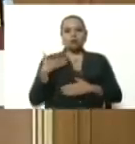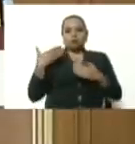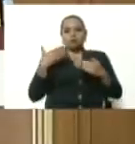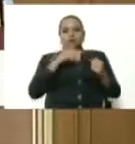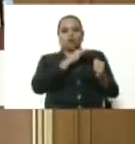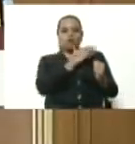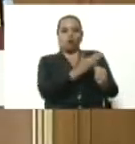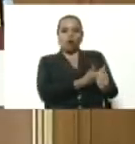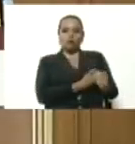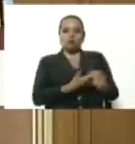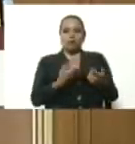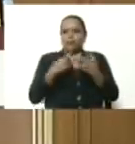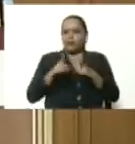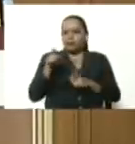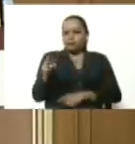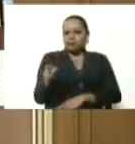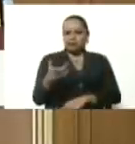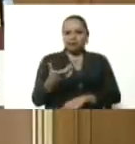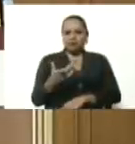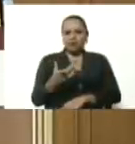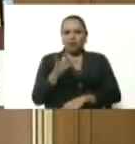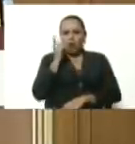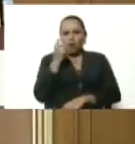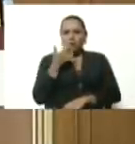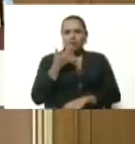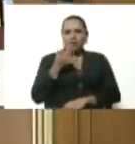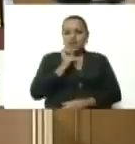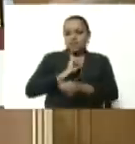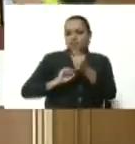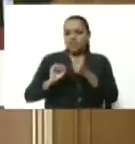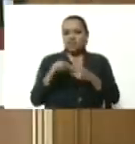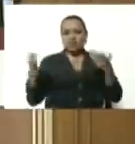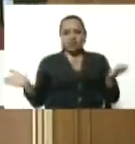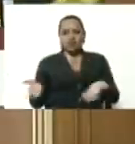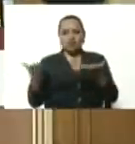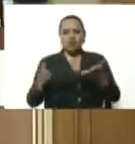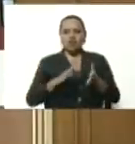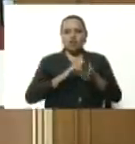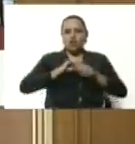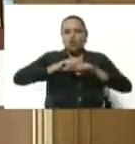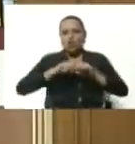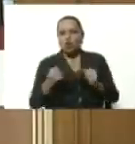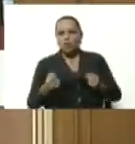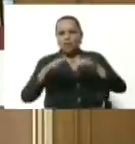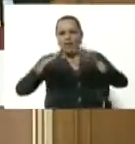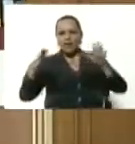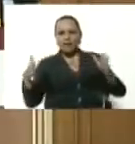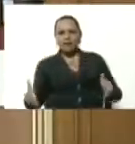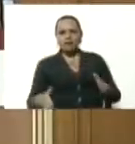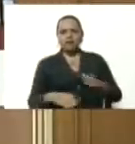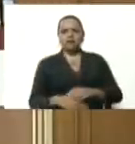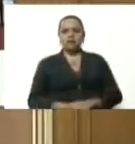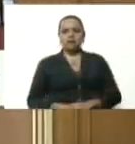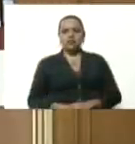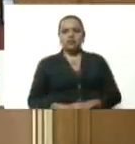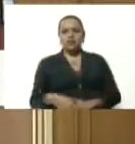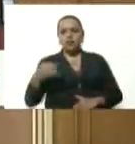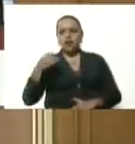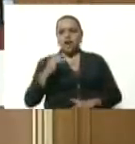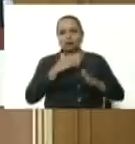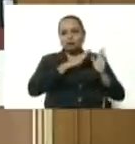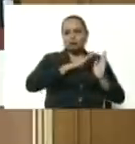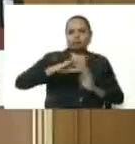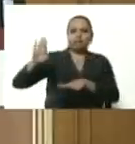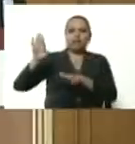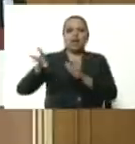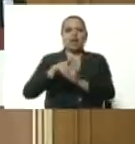es el tipo de héroes que ellos defienden, que ellos promueven, los que rompen la mesa, los que le dan la patada a las leyes,